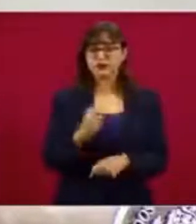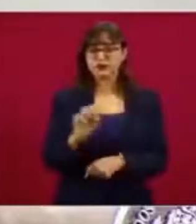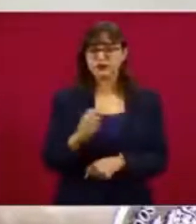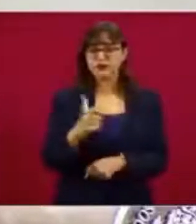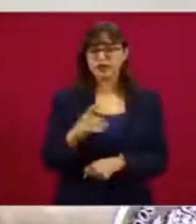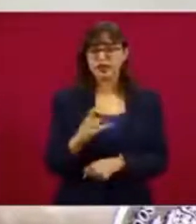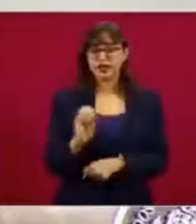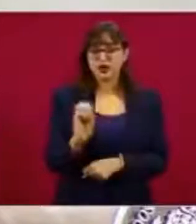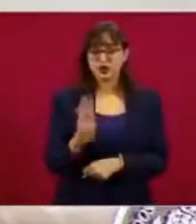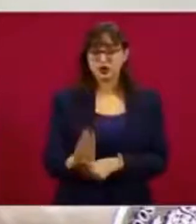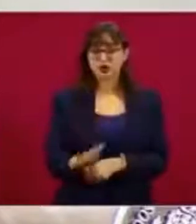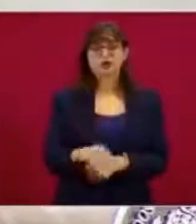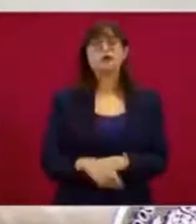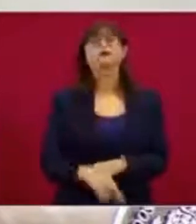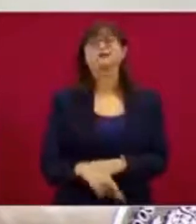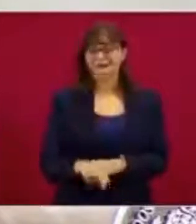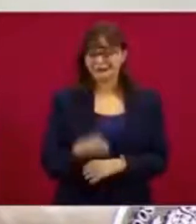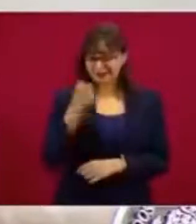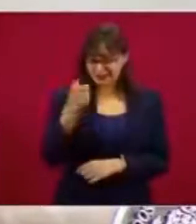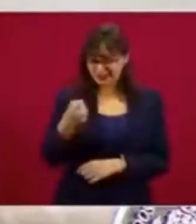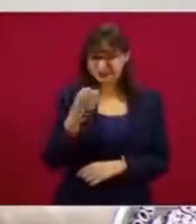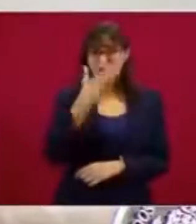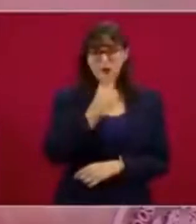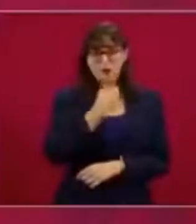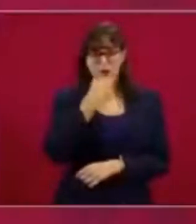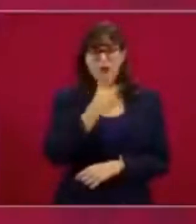Gómez Mon. Sí.